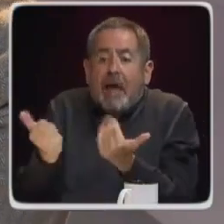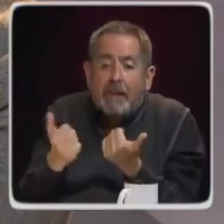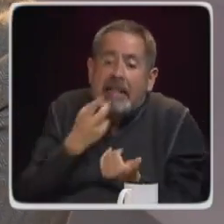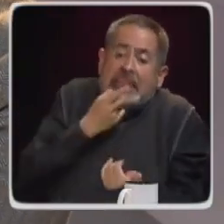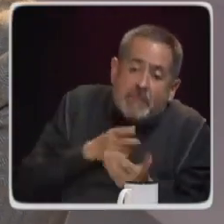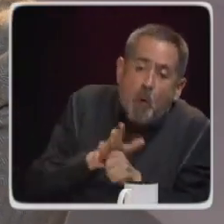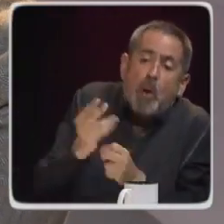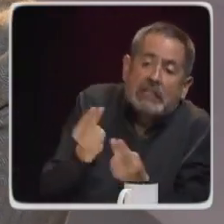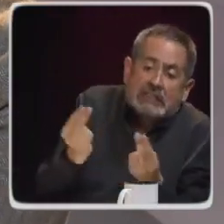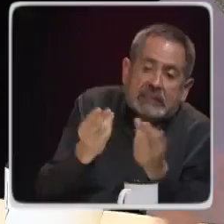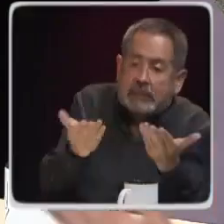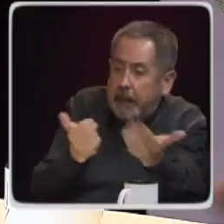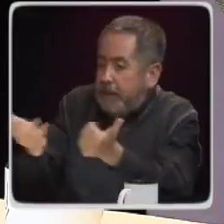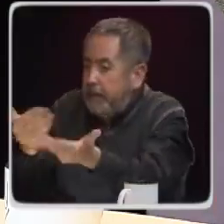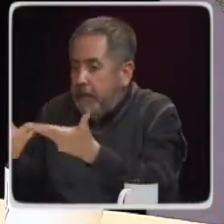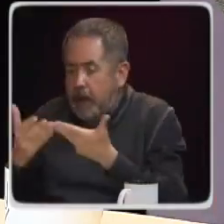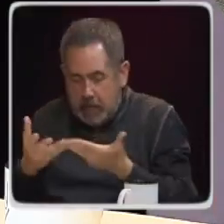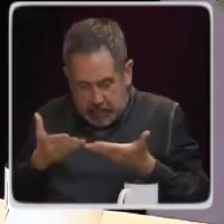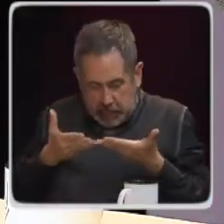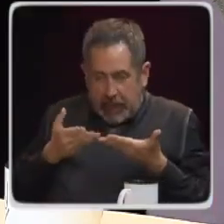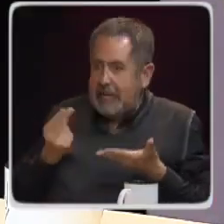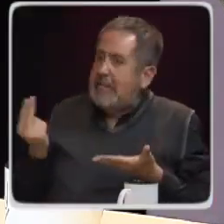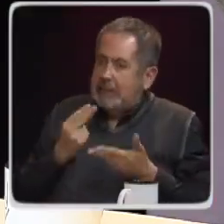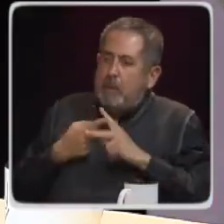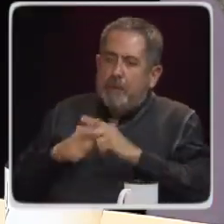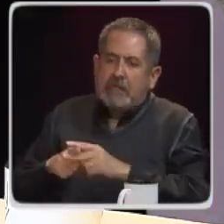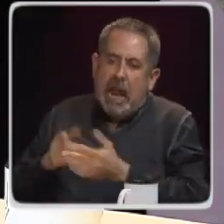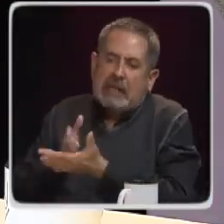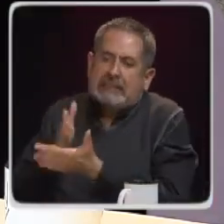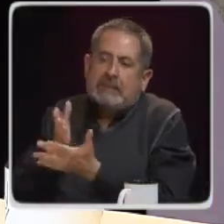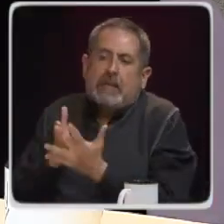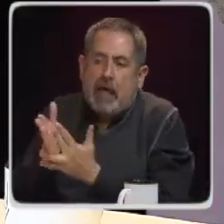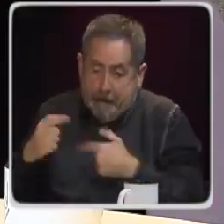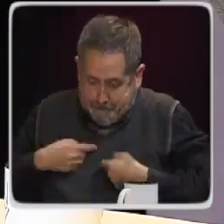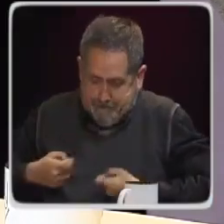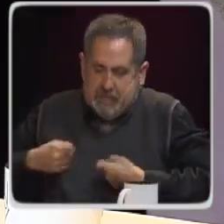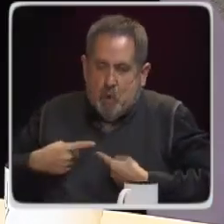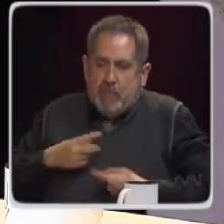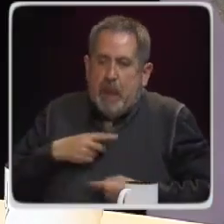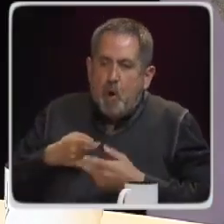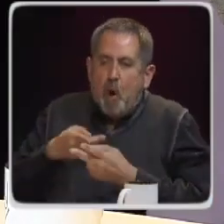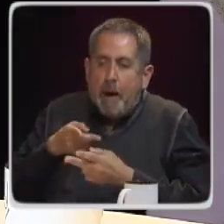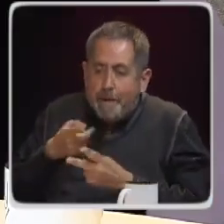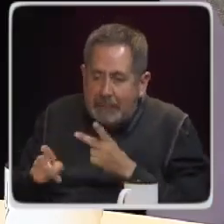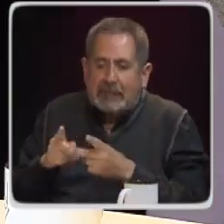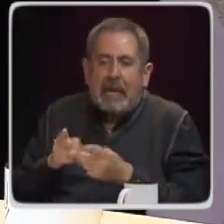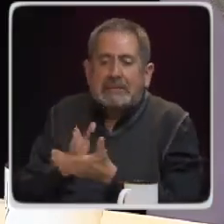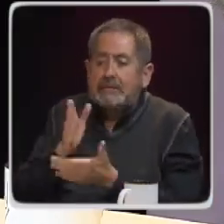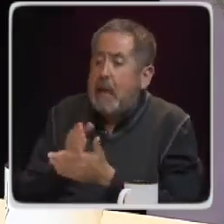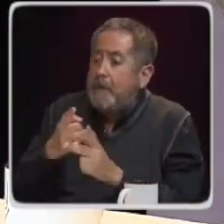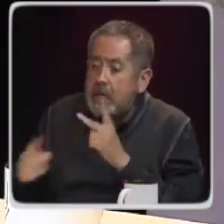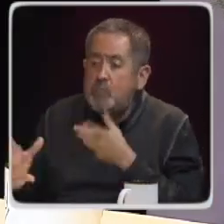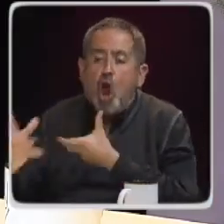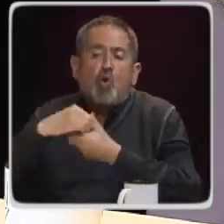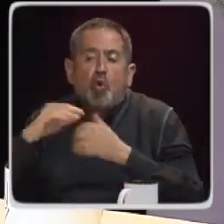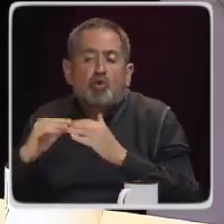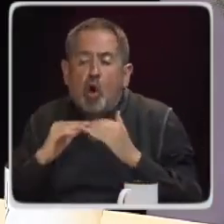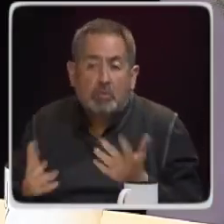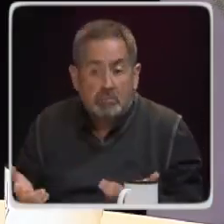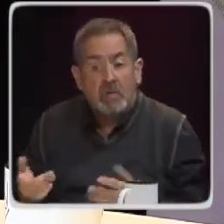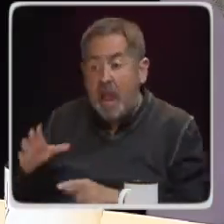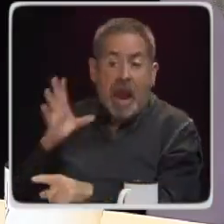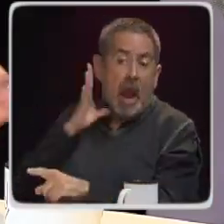Estamos de vuelta y nos platicaba la diputada sobre la consulta que va a realizar la Cámara de Diputados. Y Alejandra,